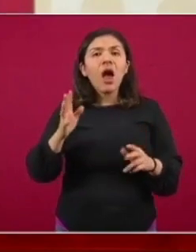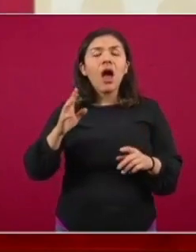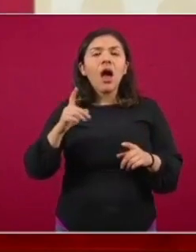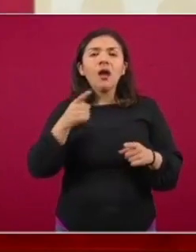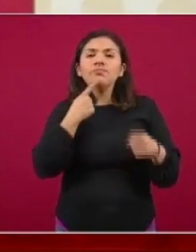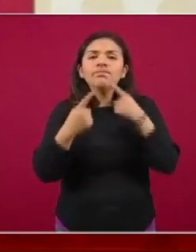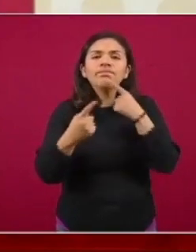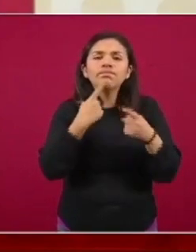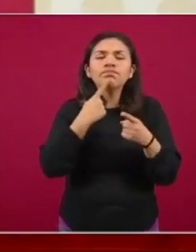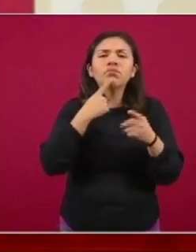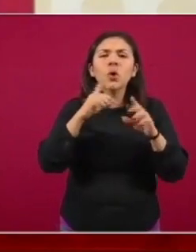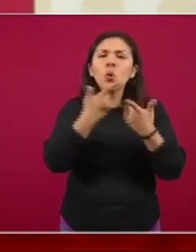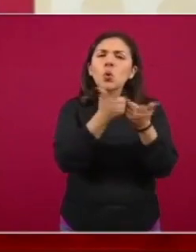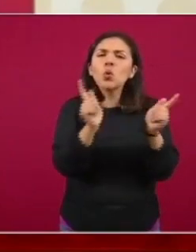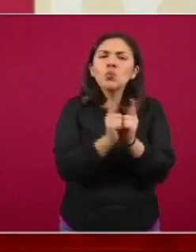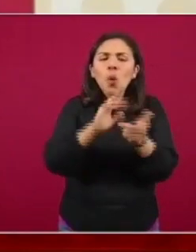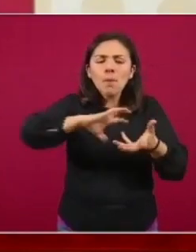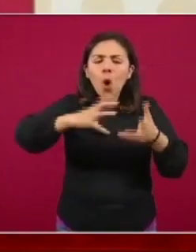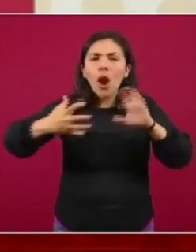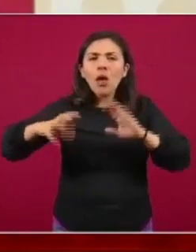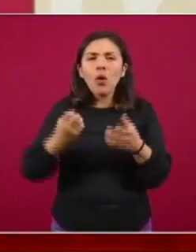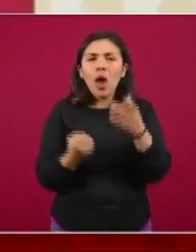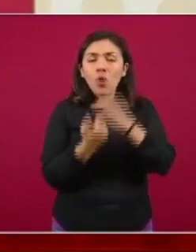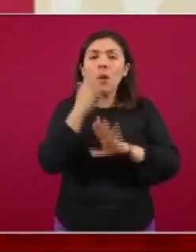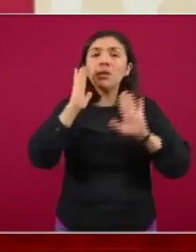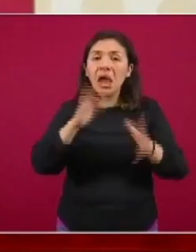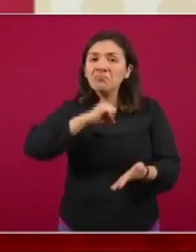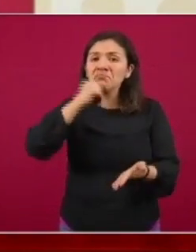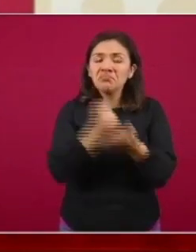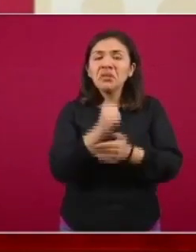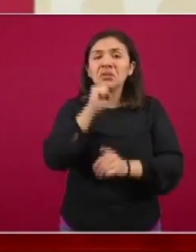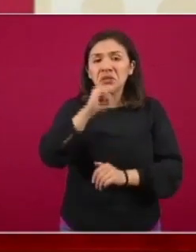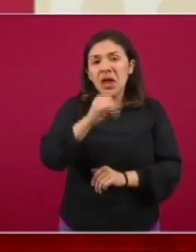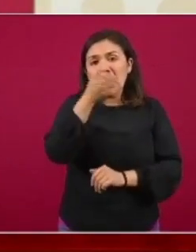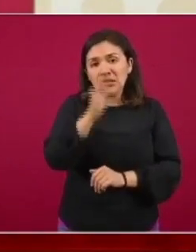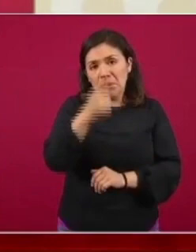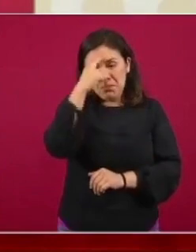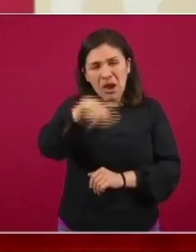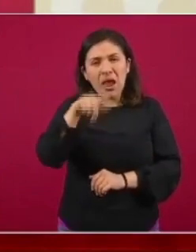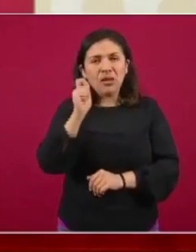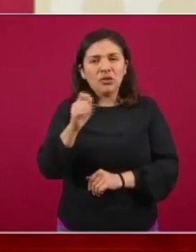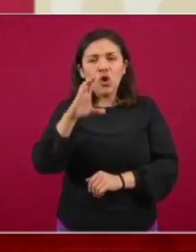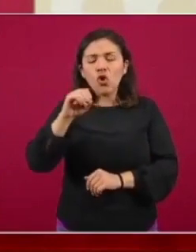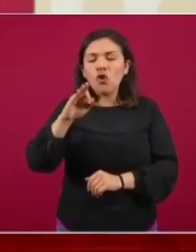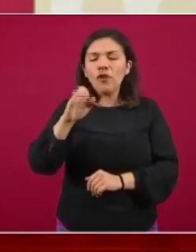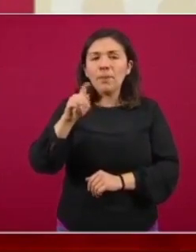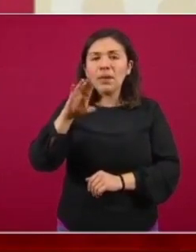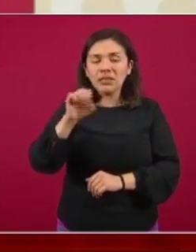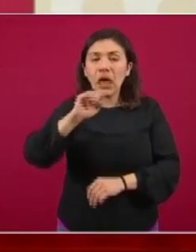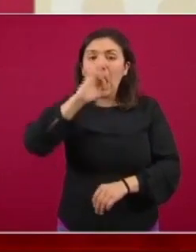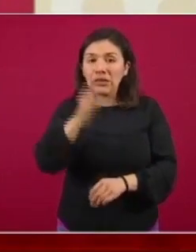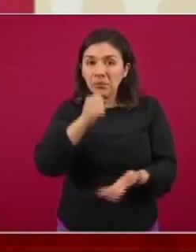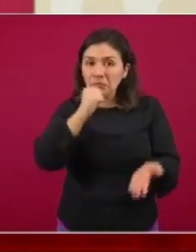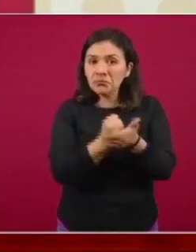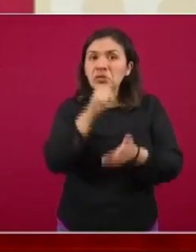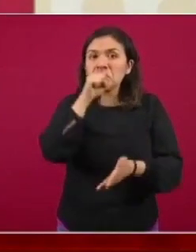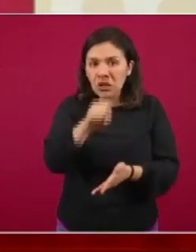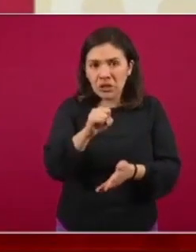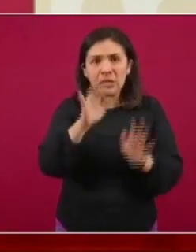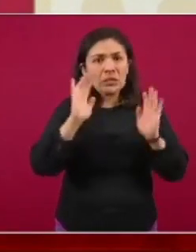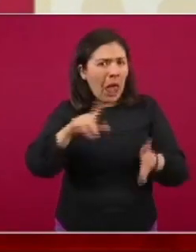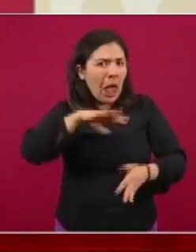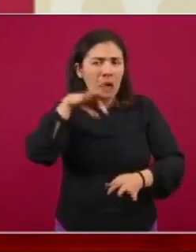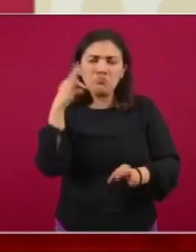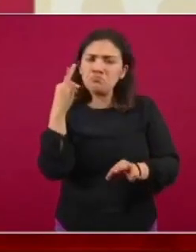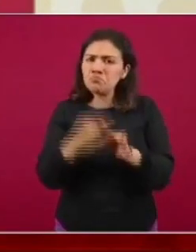de Moléculas Nuevas y ya hubo la aprobación de la Agencia Reguladora de México, COFEPRIS, ¿no? Entonces que ya, digamos que ya está